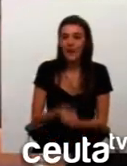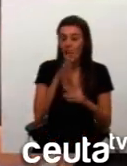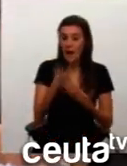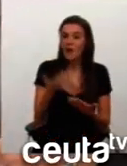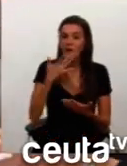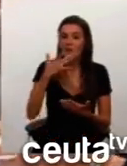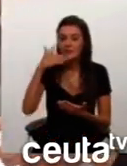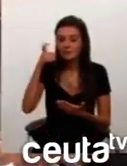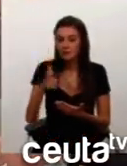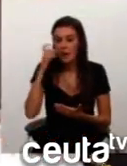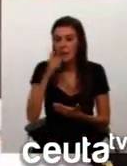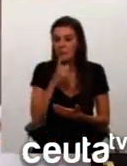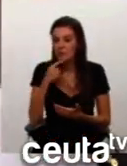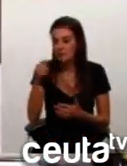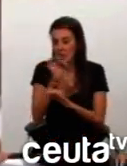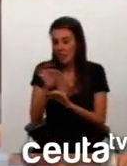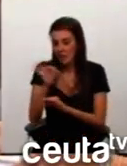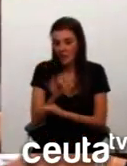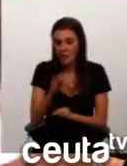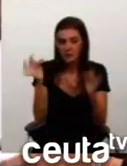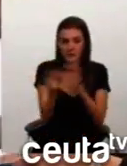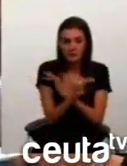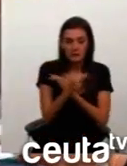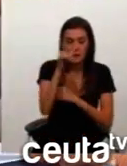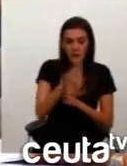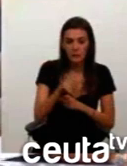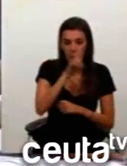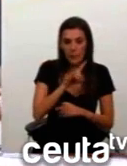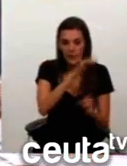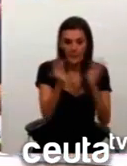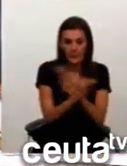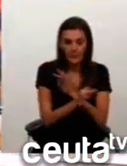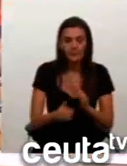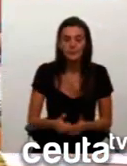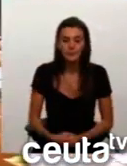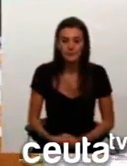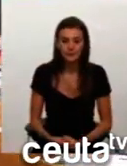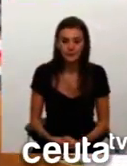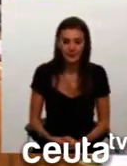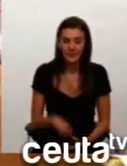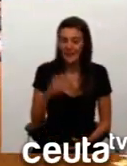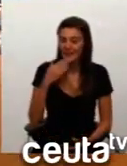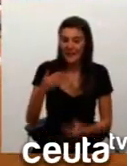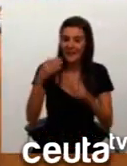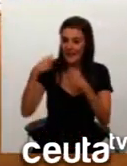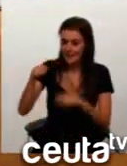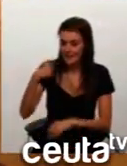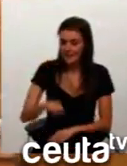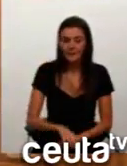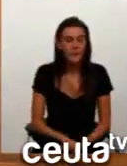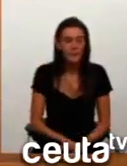Señor Mustafa, no quiero hacer uso de la palabra. Señora Chandiramani, tiene usted la palabra. Gracias, señor